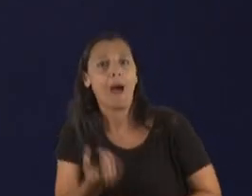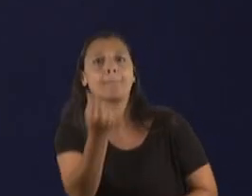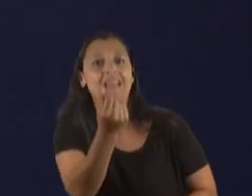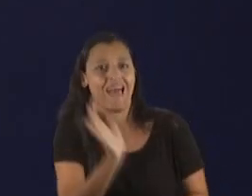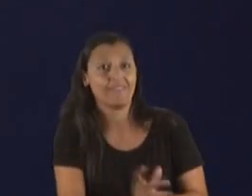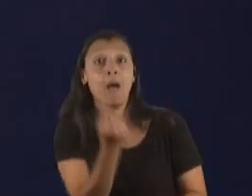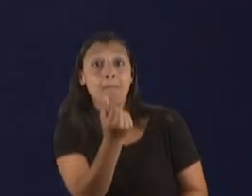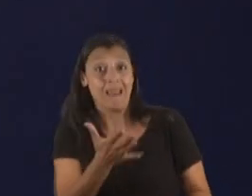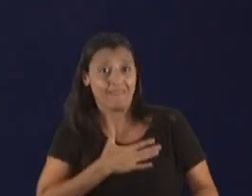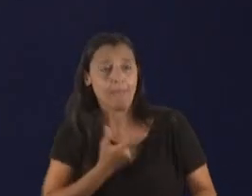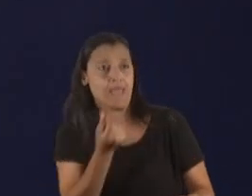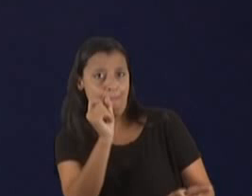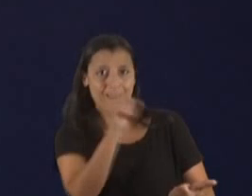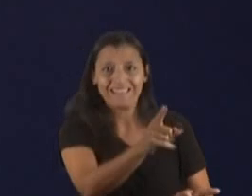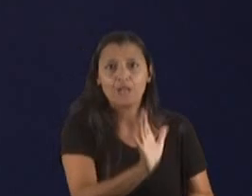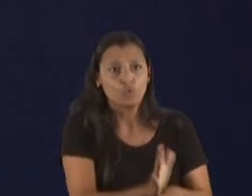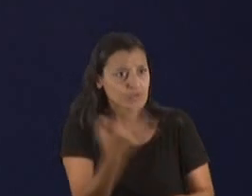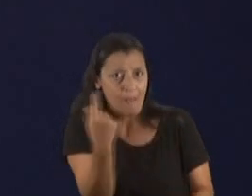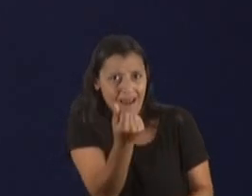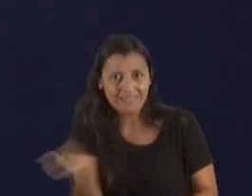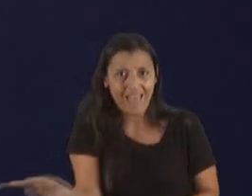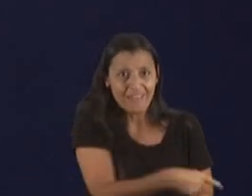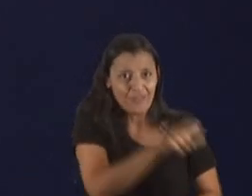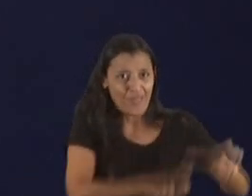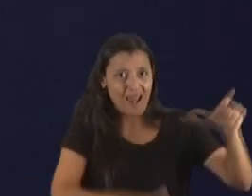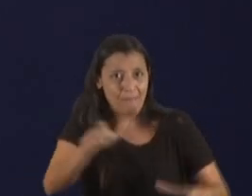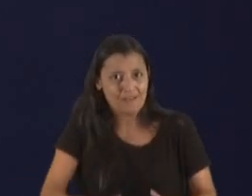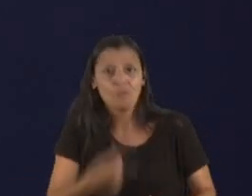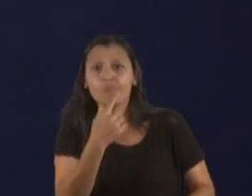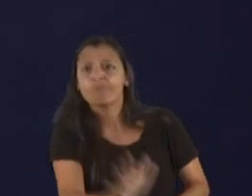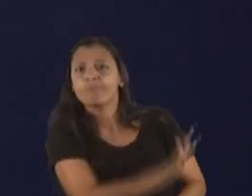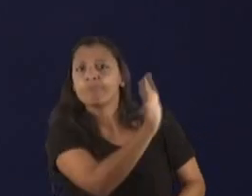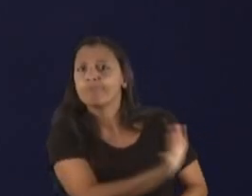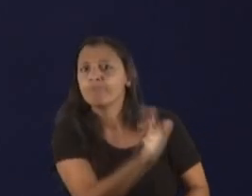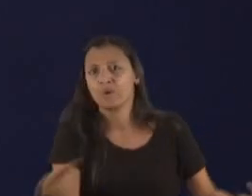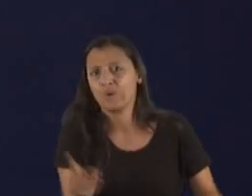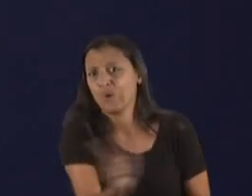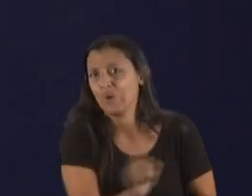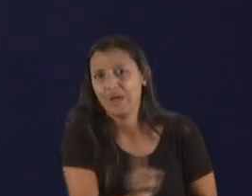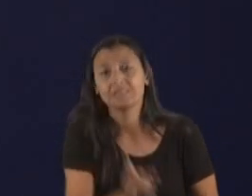es dinero tuyo, es dinero mío, y también es dinero como digo siempre, de aquel que le